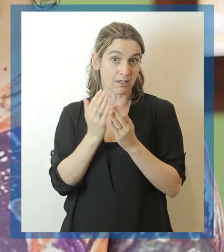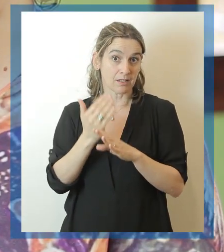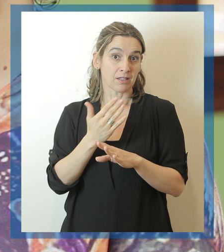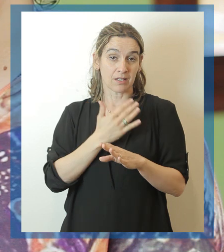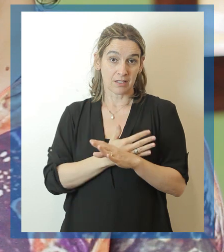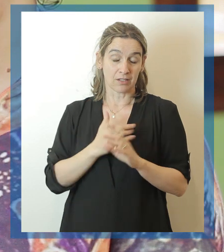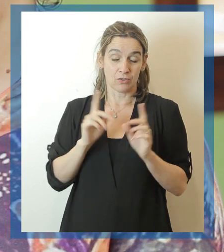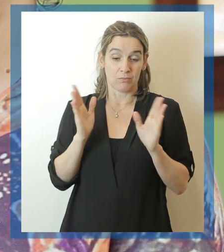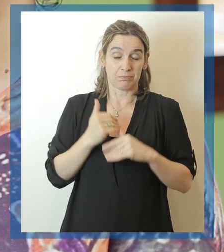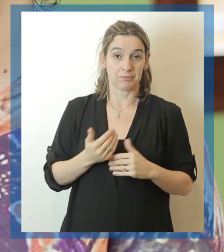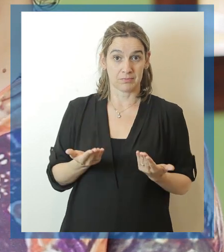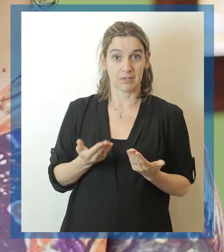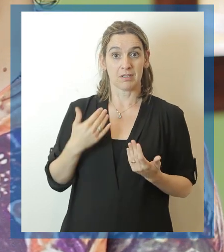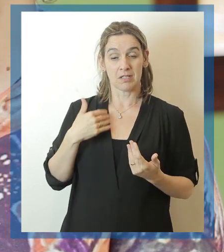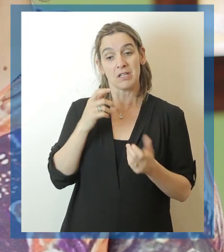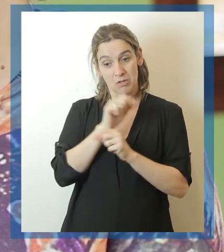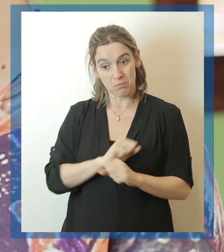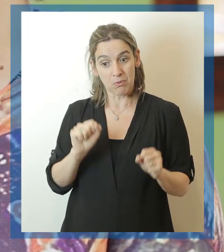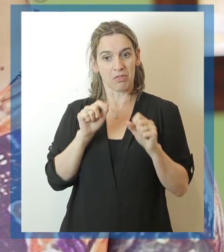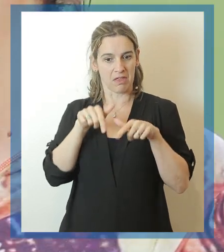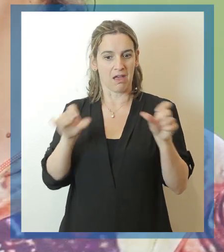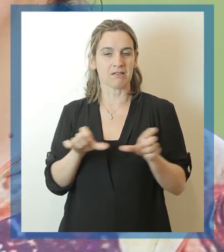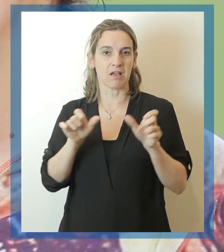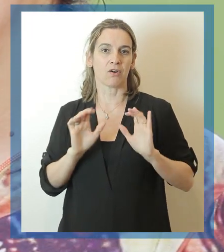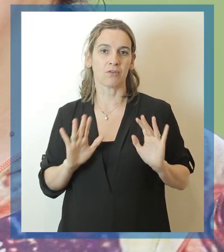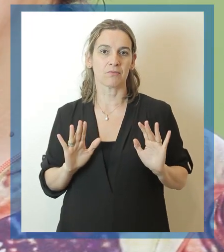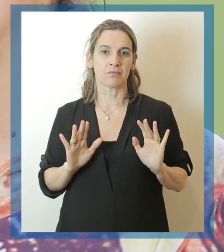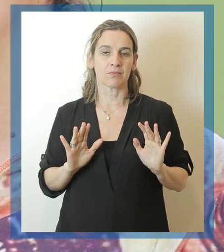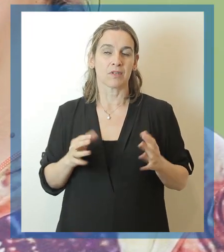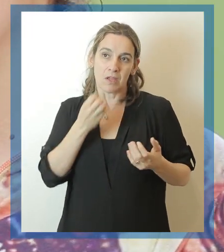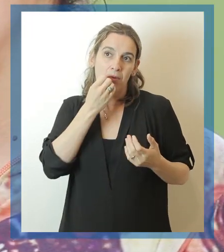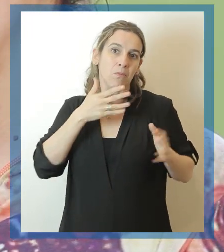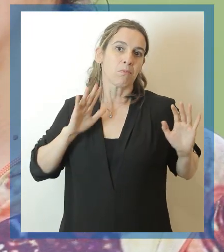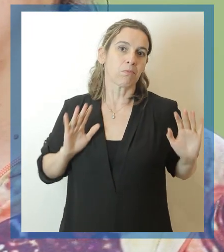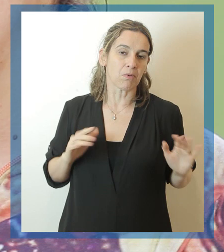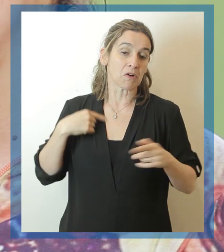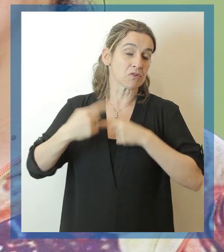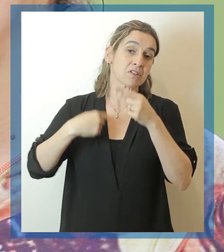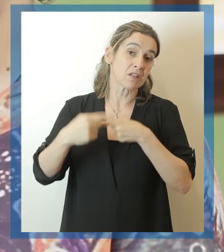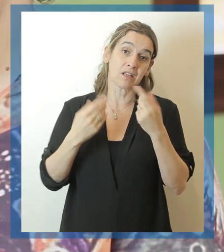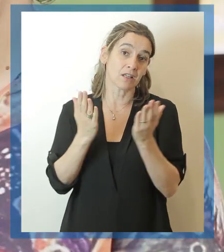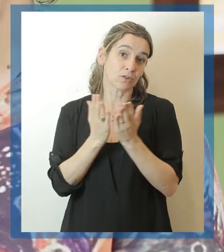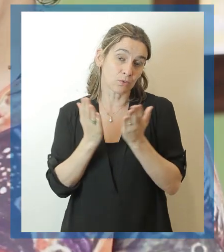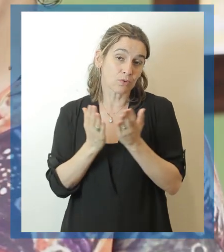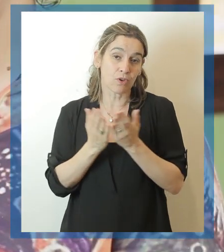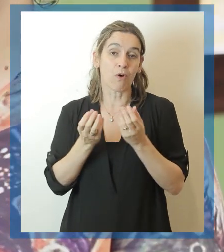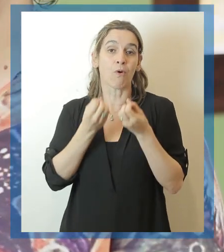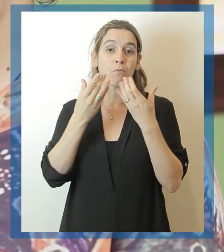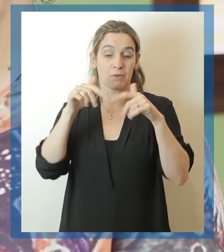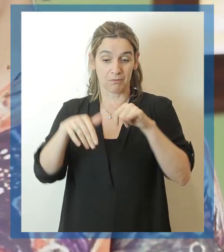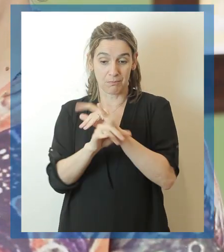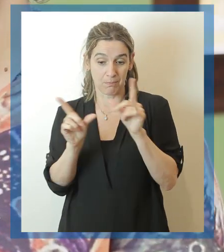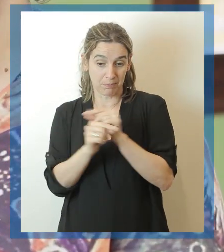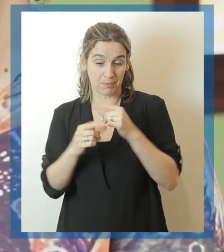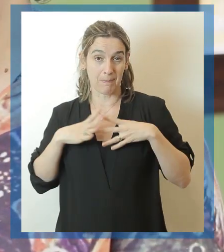tenía también la experiencia de estudiar, que yo no había terminado primaria, y sabía que acá tenía esa posibilidad. Y bueno,